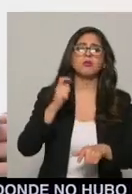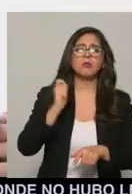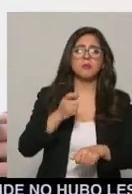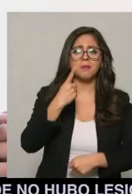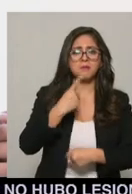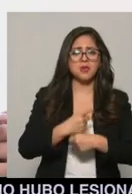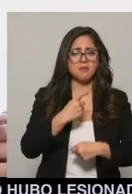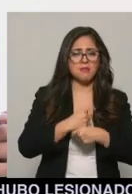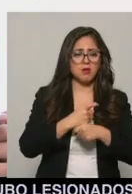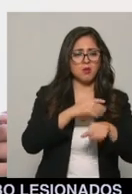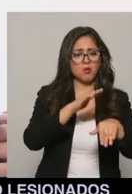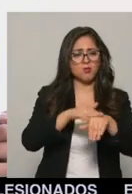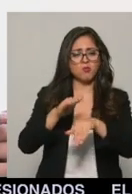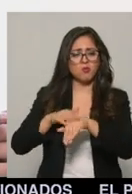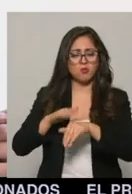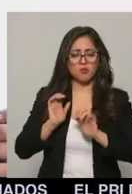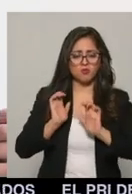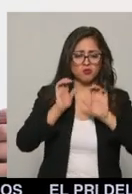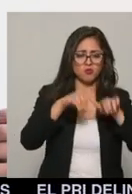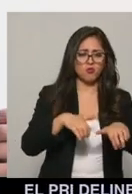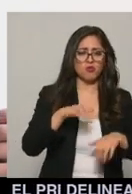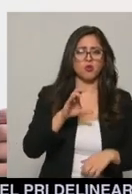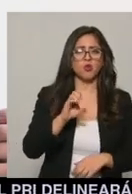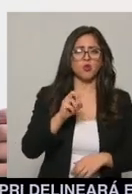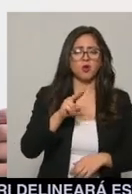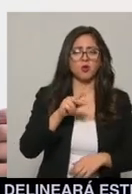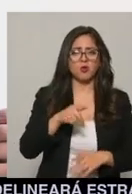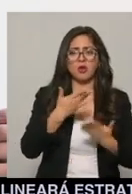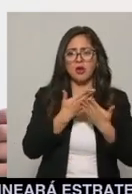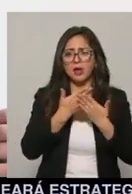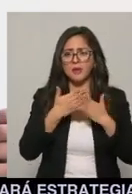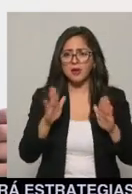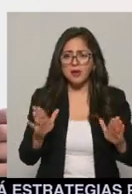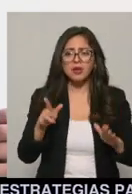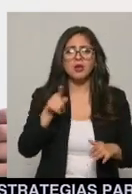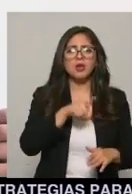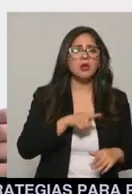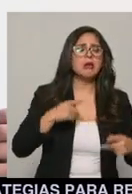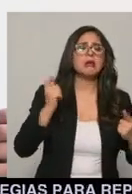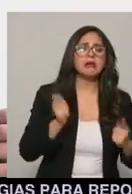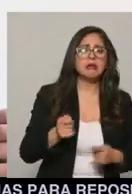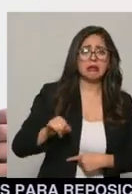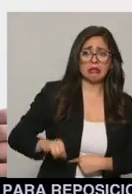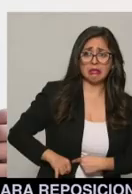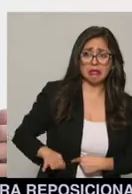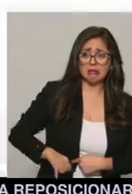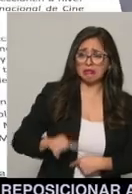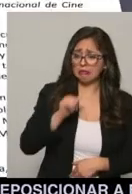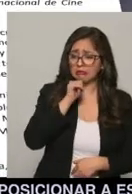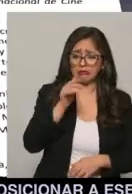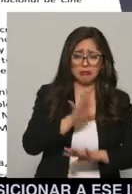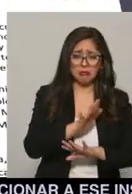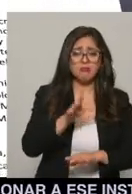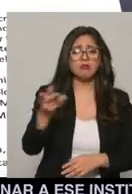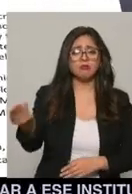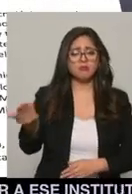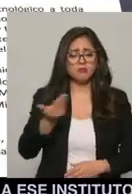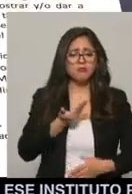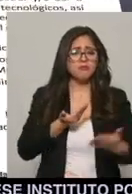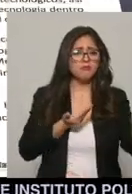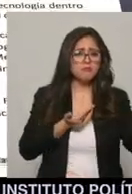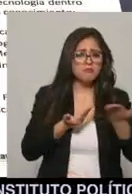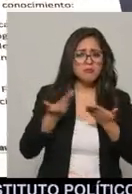convocatoria, se inscribe de manera abierta, democrática, sin fines de lucro, y se reciben piezas